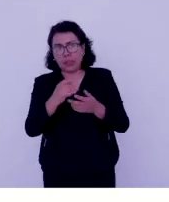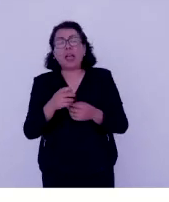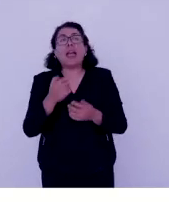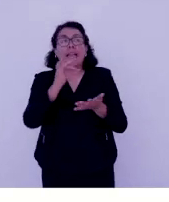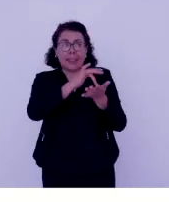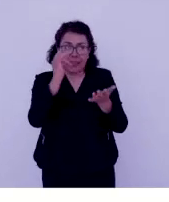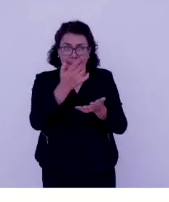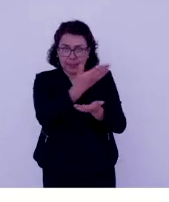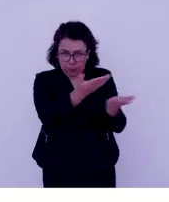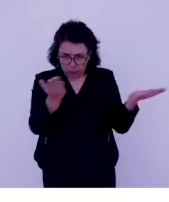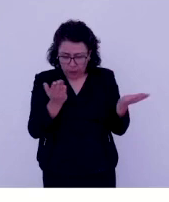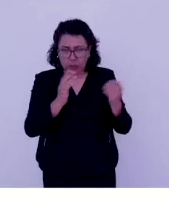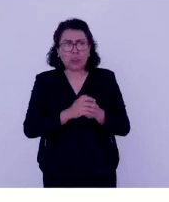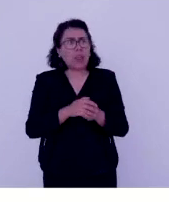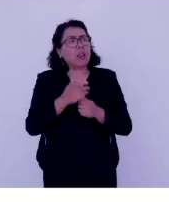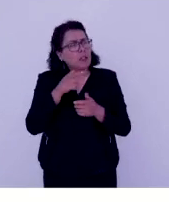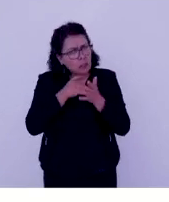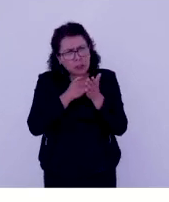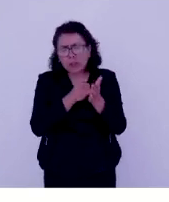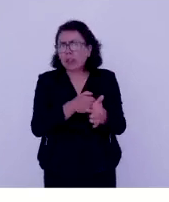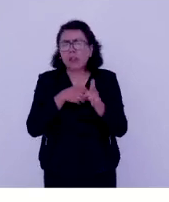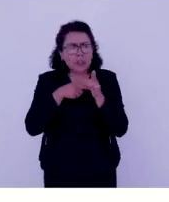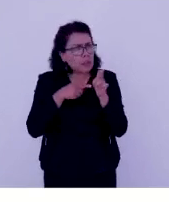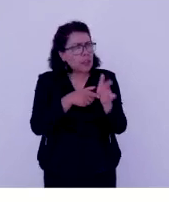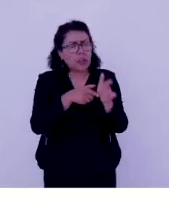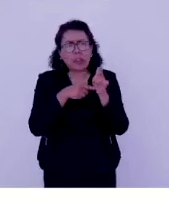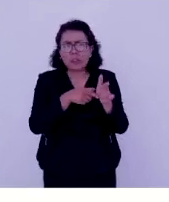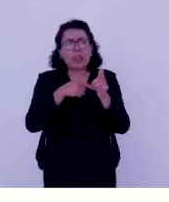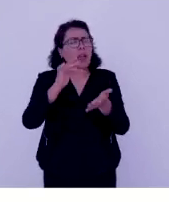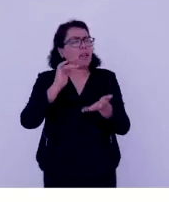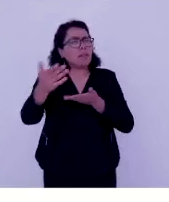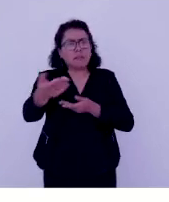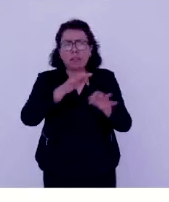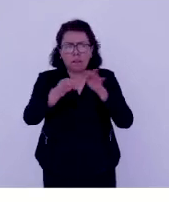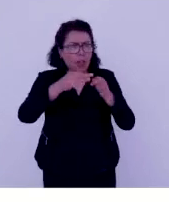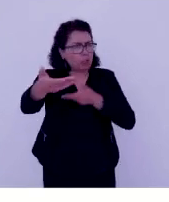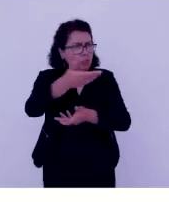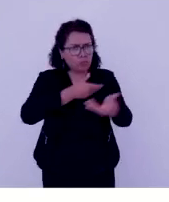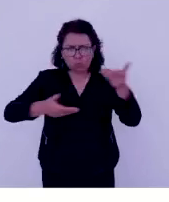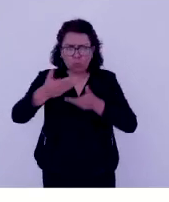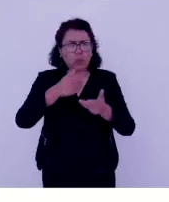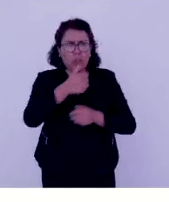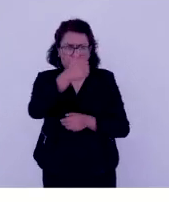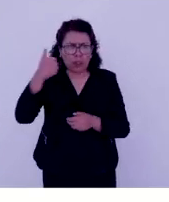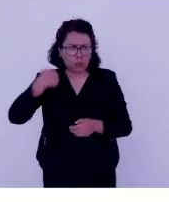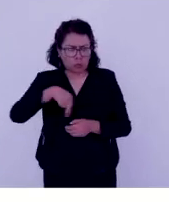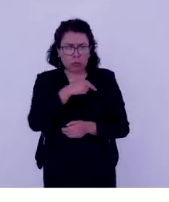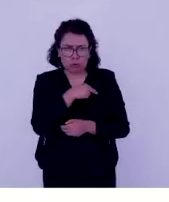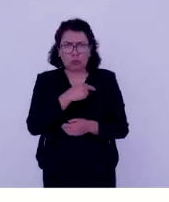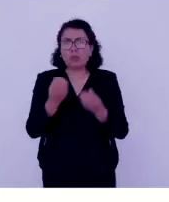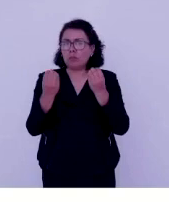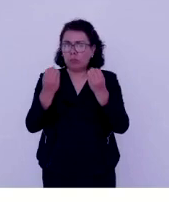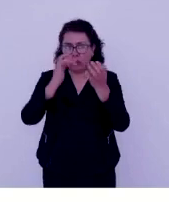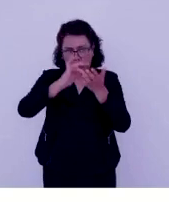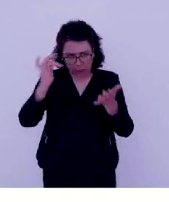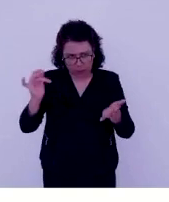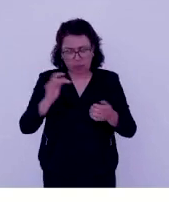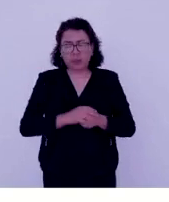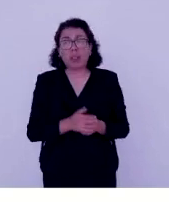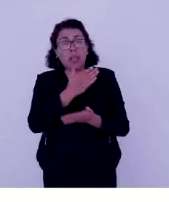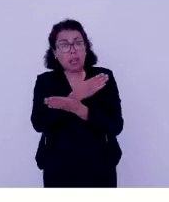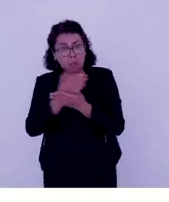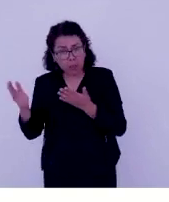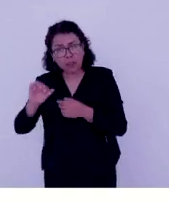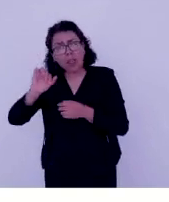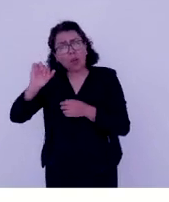mencionados Los invito a continuar sumando esfuerzos de colaboración entre las instituciones que representamos muchas gracias otro